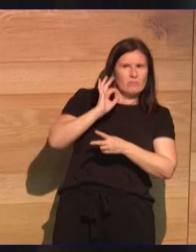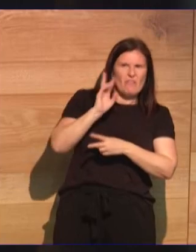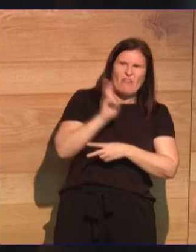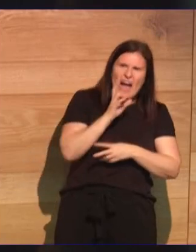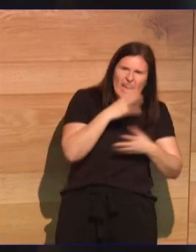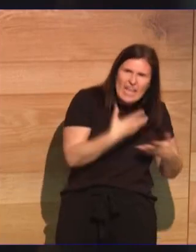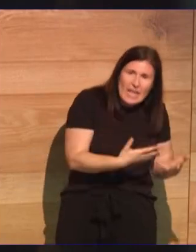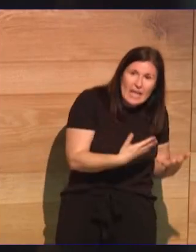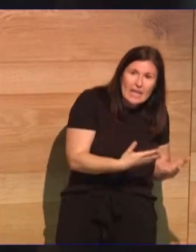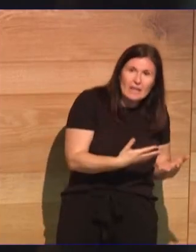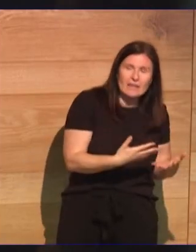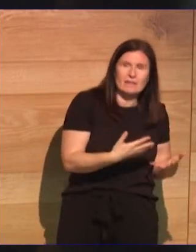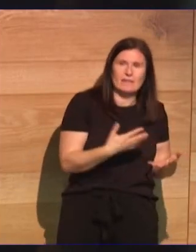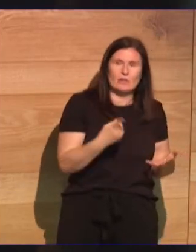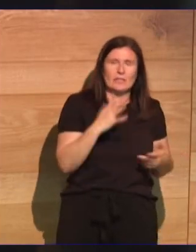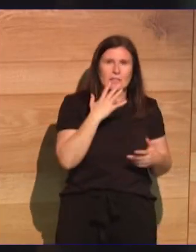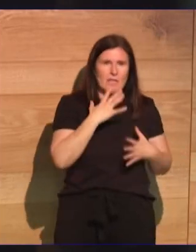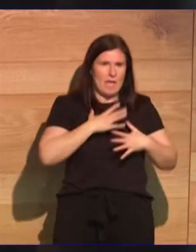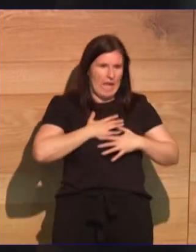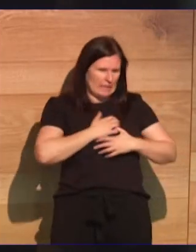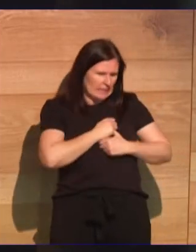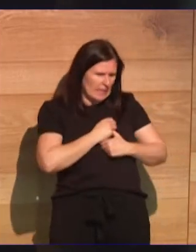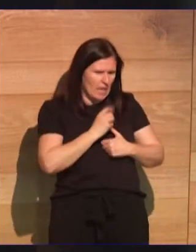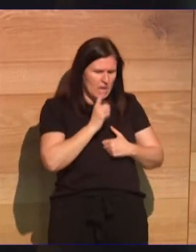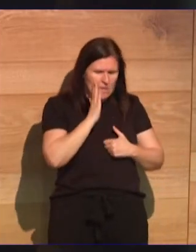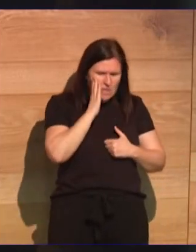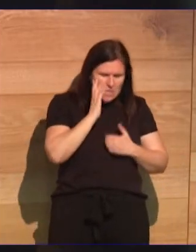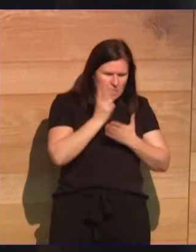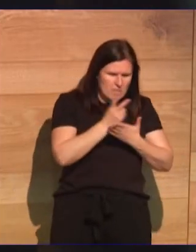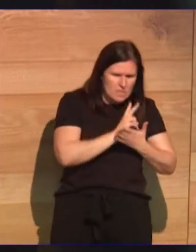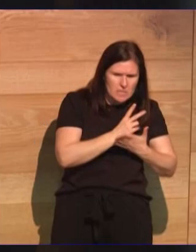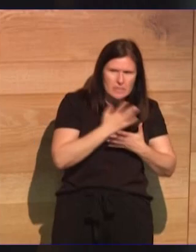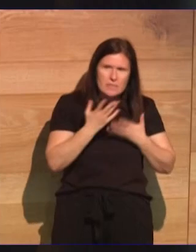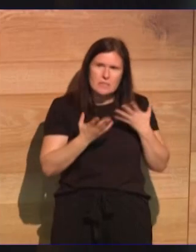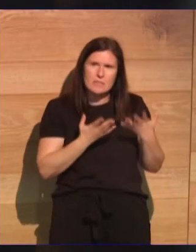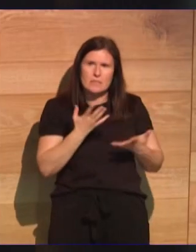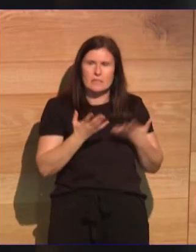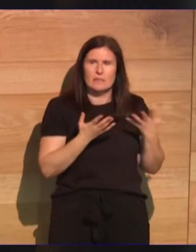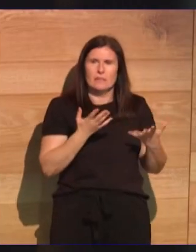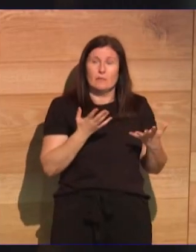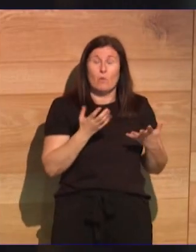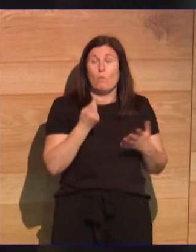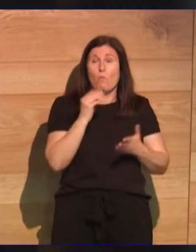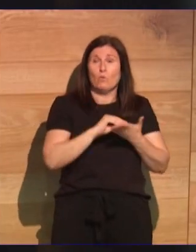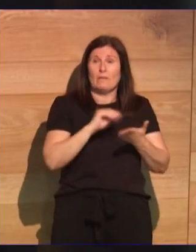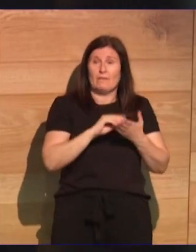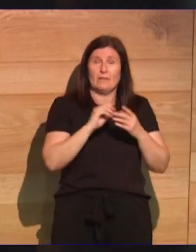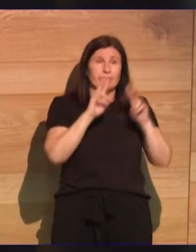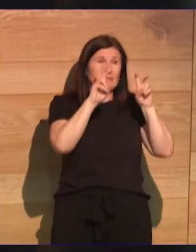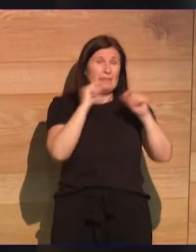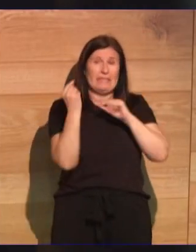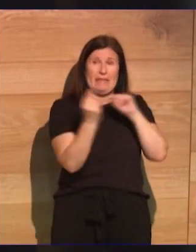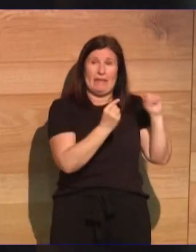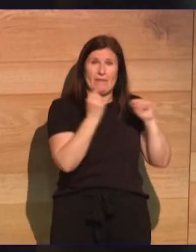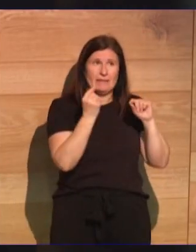ese no dormir, en ese cómo desconecto, en esa búsqueda de... porque mucho de lo que se debate desde